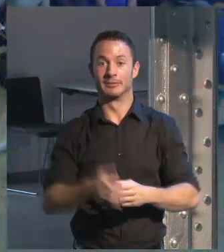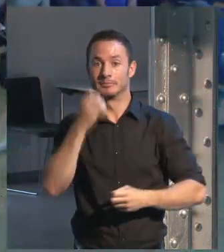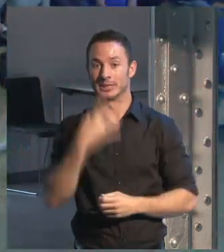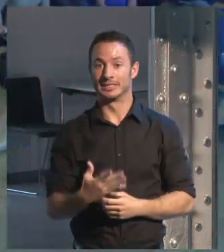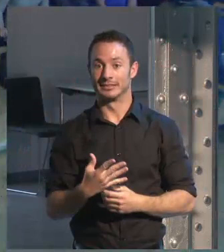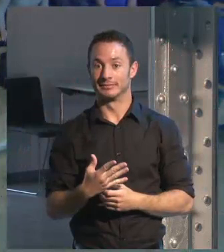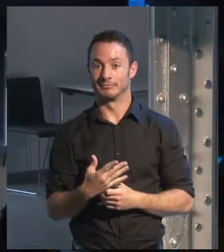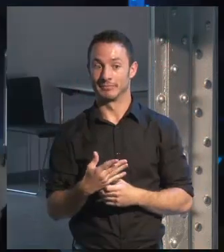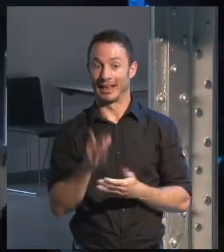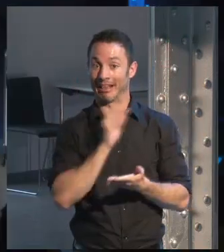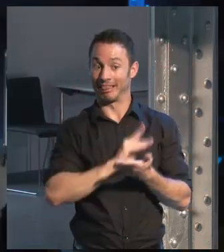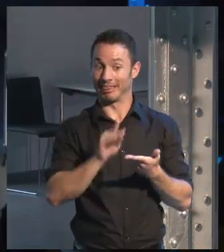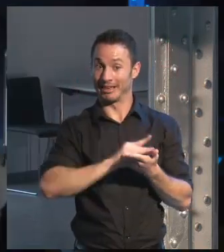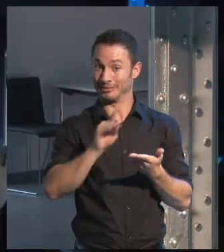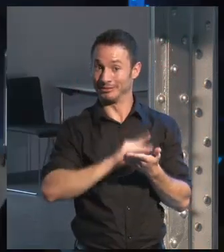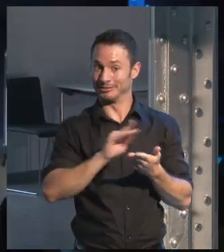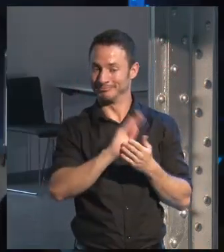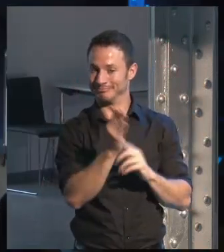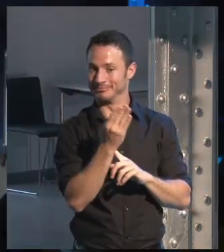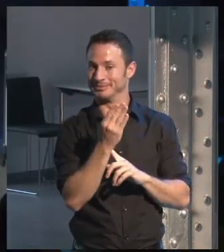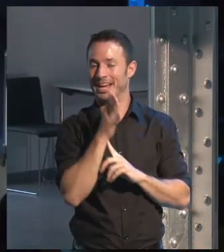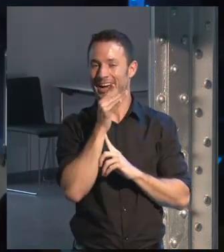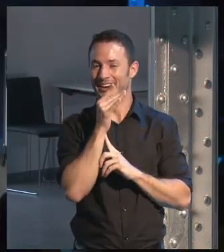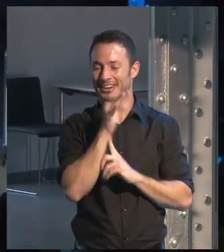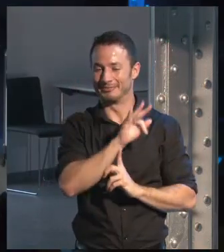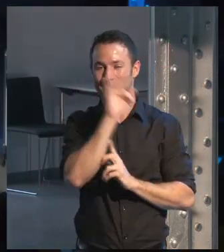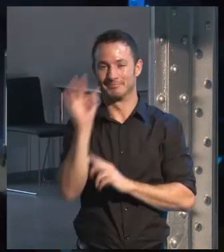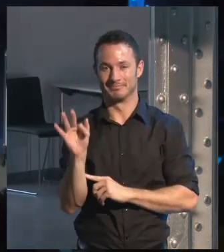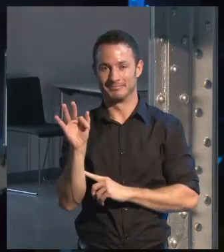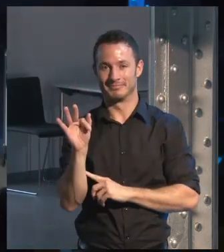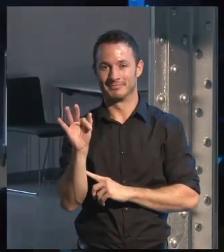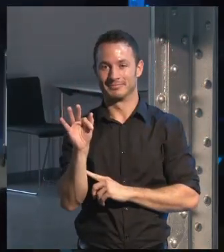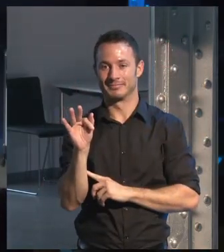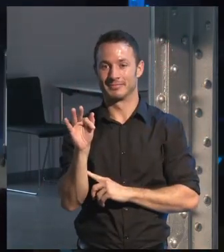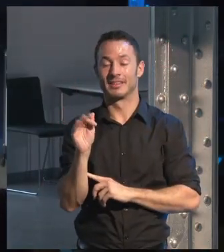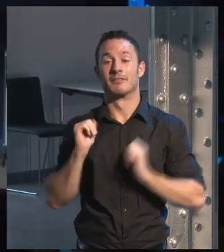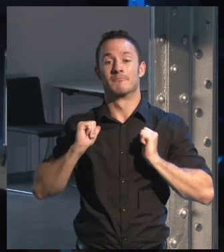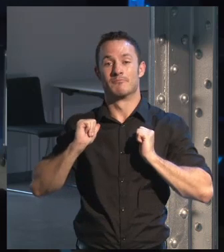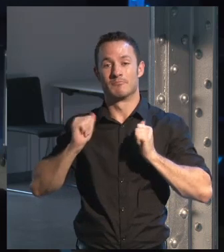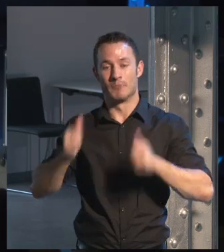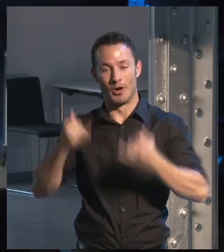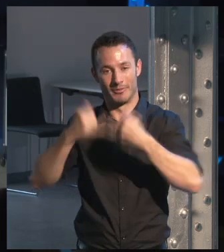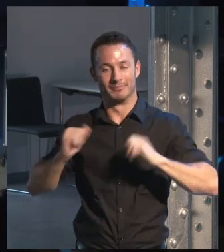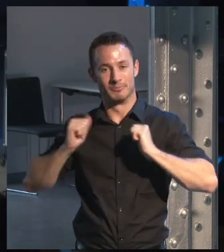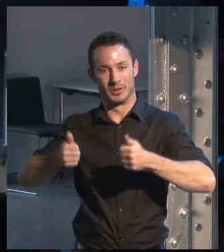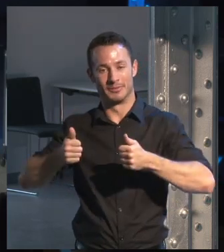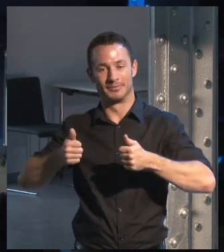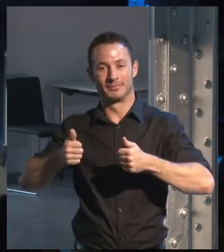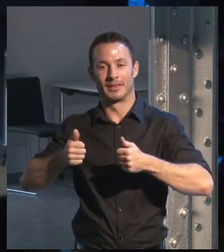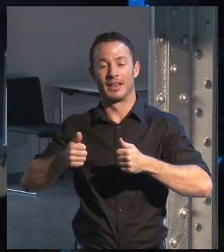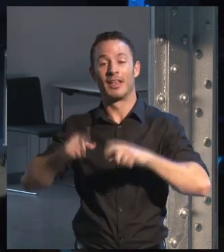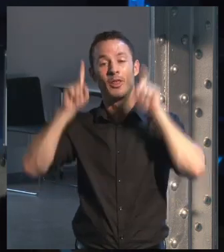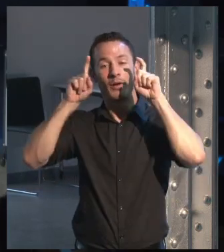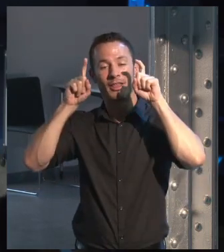Bueno, pues con los datos que nos ha dado Alexandre, pasamos ya sí que sí a dar arranque a nuestro evento de hoy, a hablar de educación y de